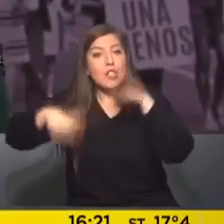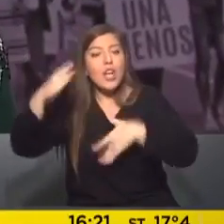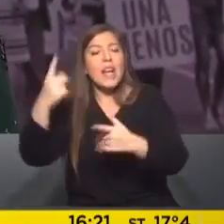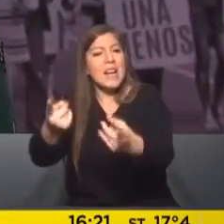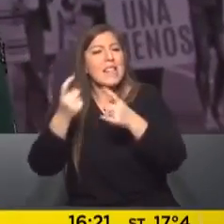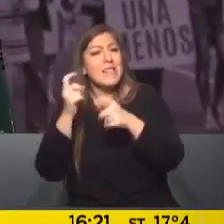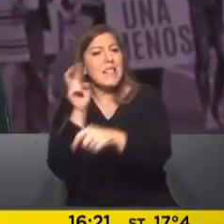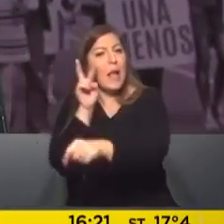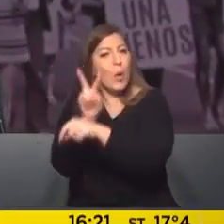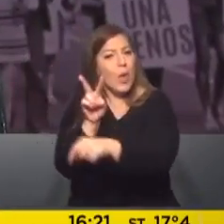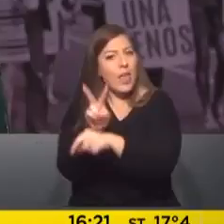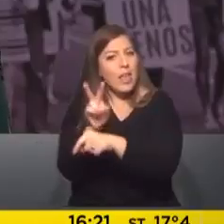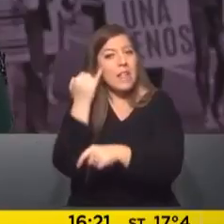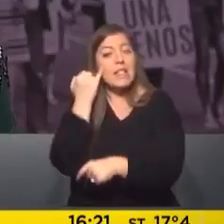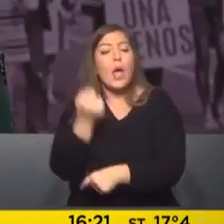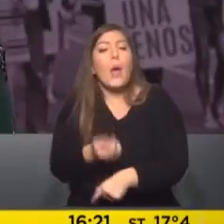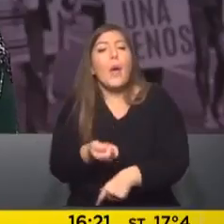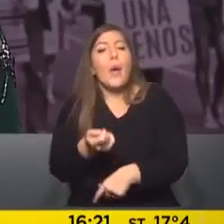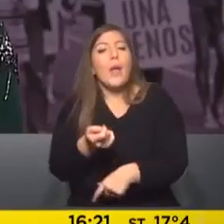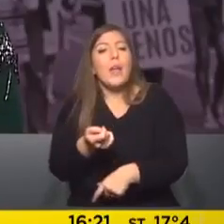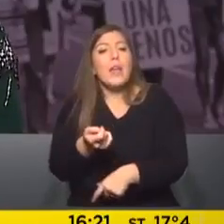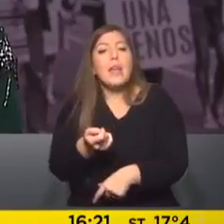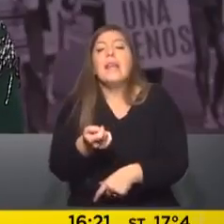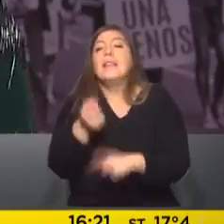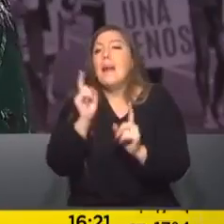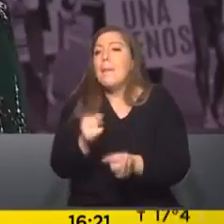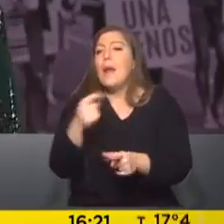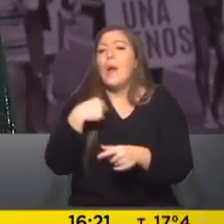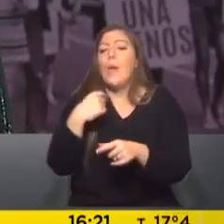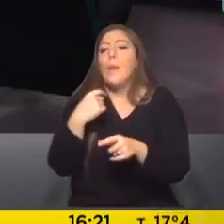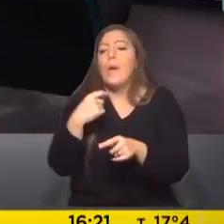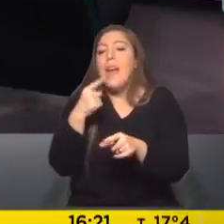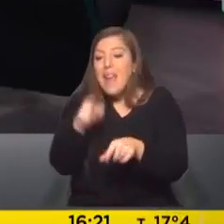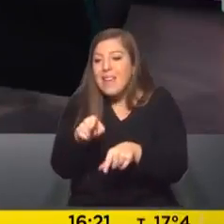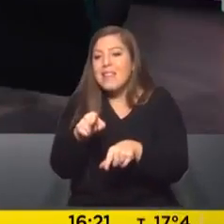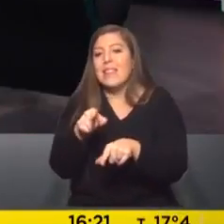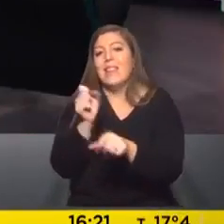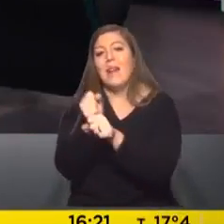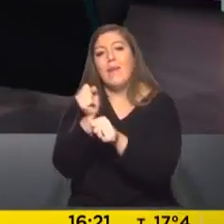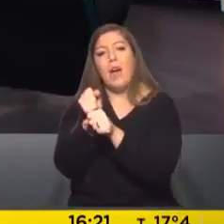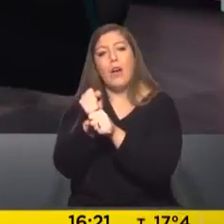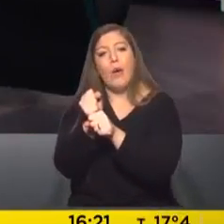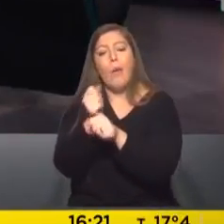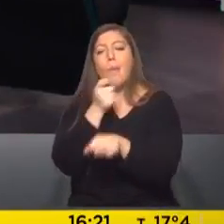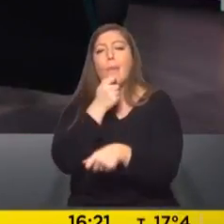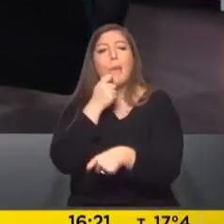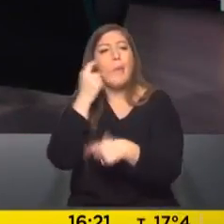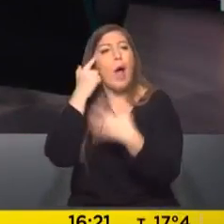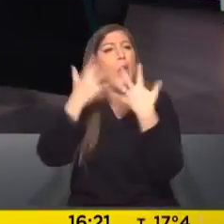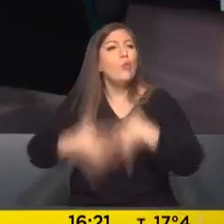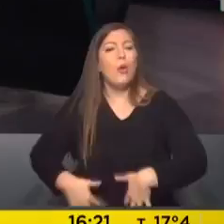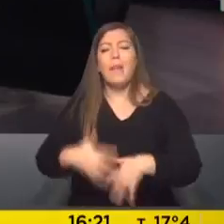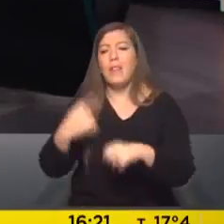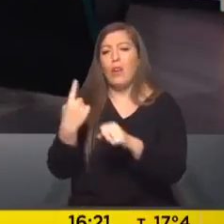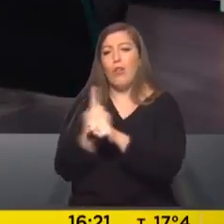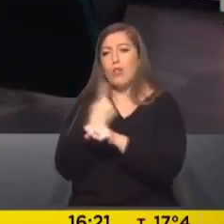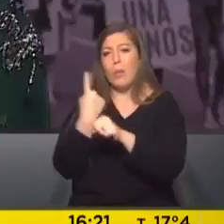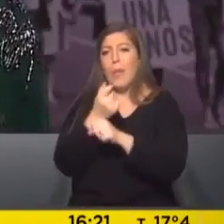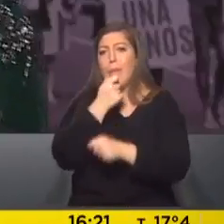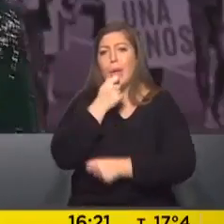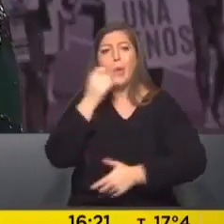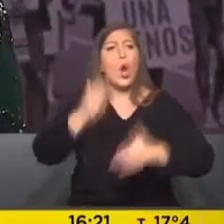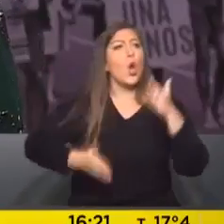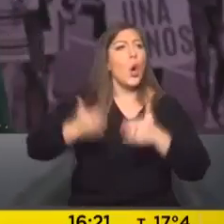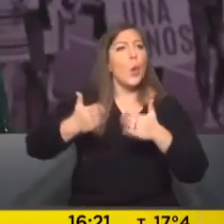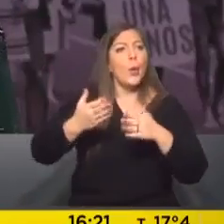pocas profesiones que no se puede automatizar también con la tecnología. Y eso, ¿quién va a criar un bebé? ¿Un robot? Claro, un robot no puede. Por favor. No queremos apuntar a